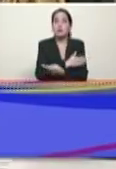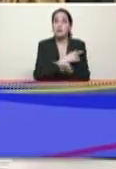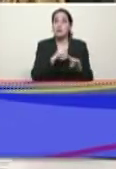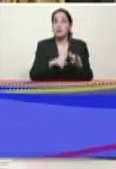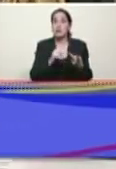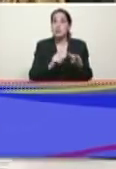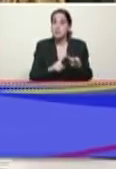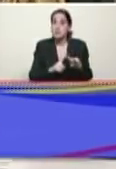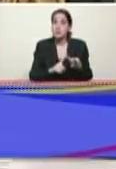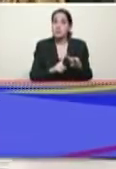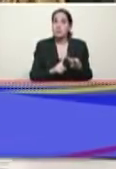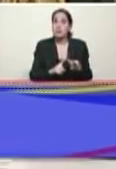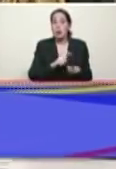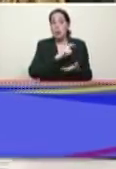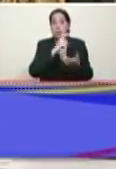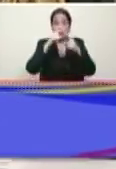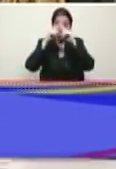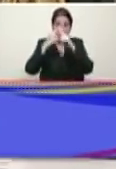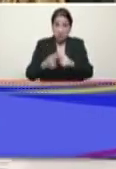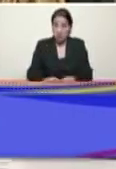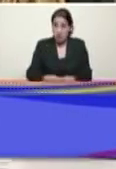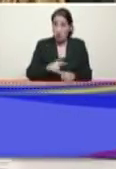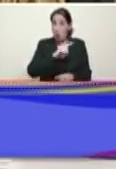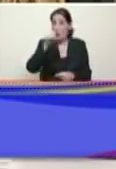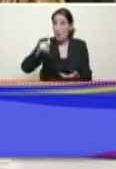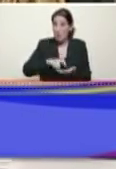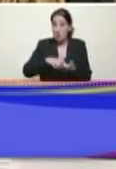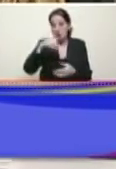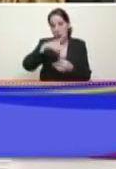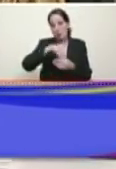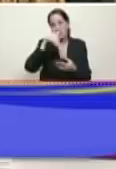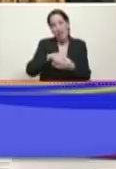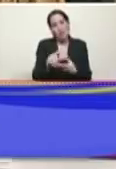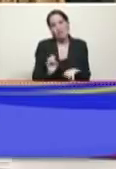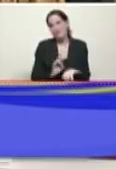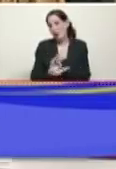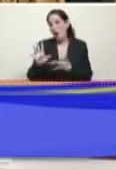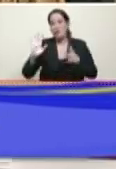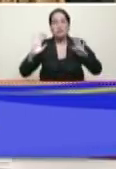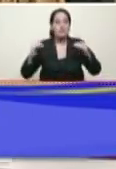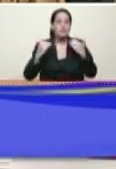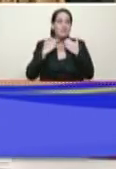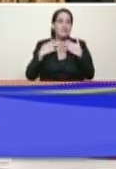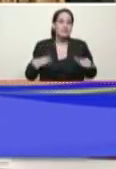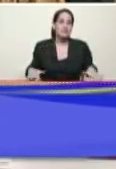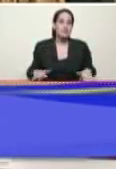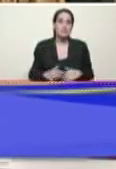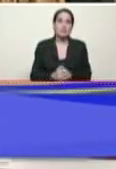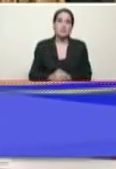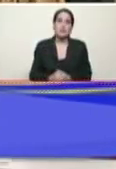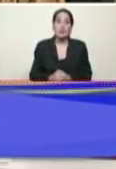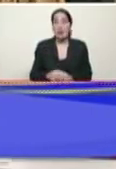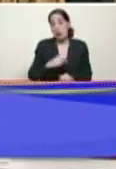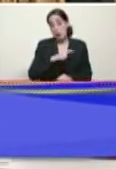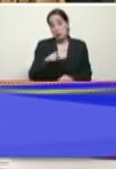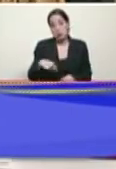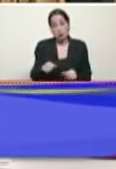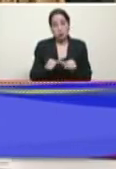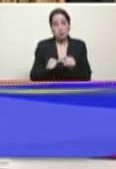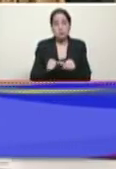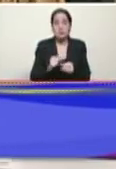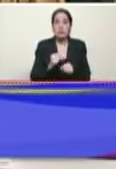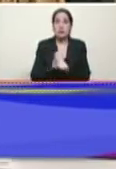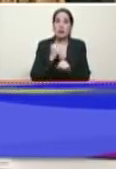que le pases la cuenta completa con votos en el momento en que haya elecciones. Mientras tanto, sigamos nosotros trabajando. Bueno, gracias a